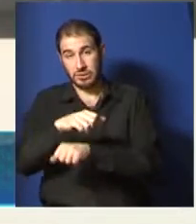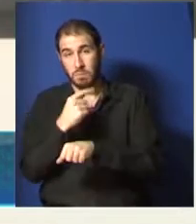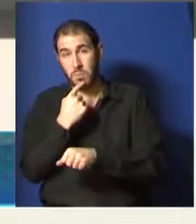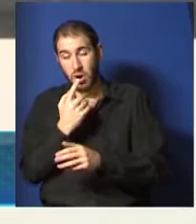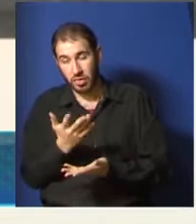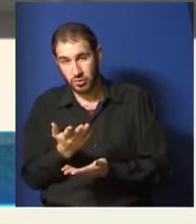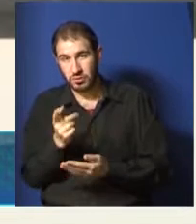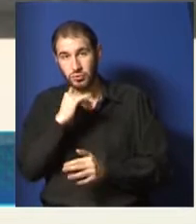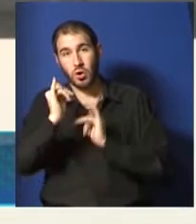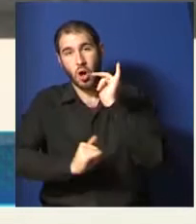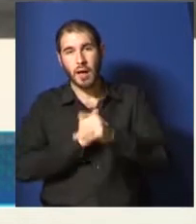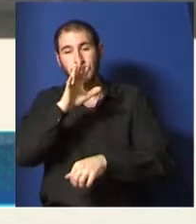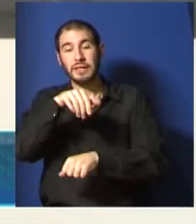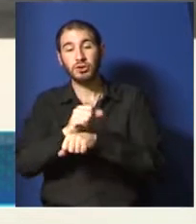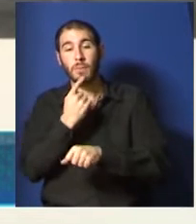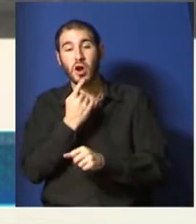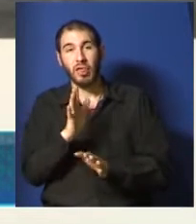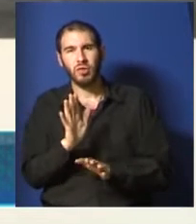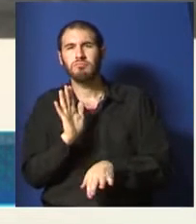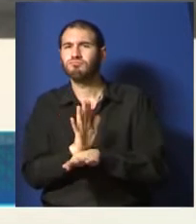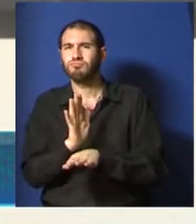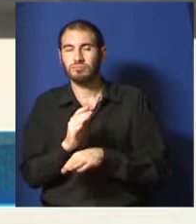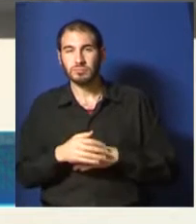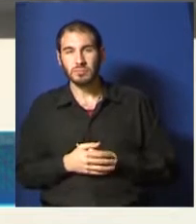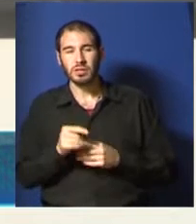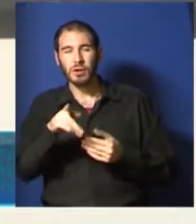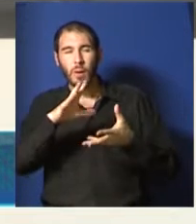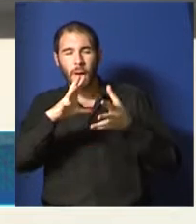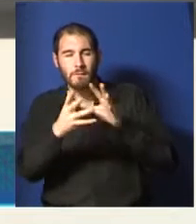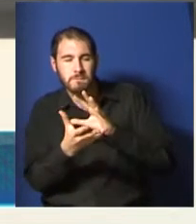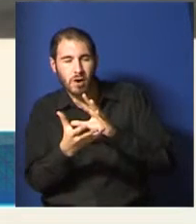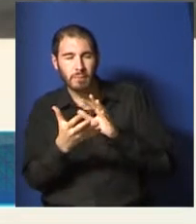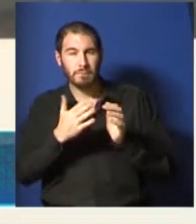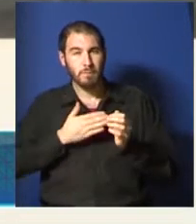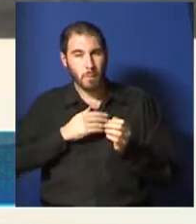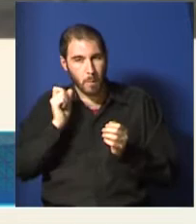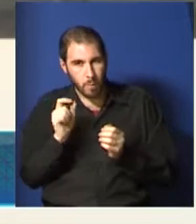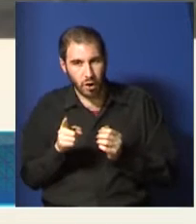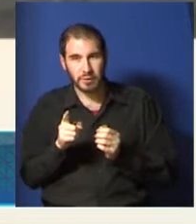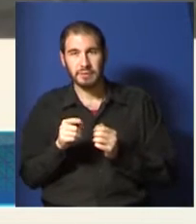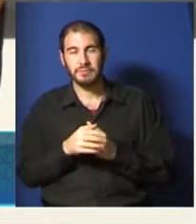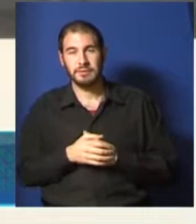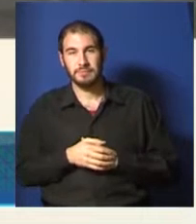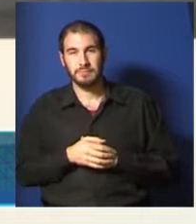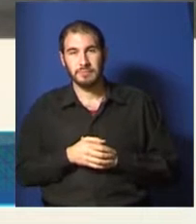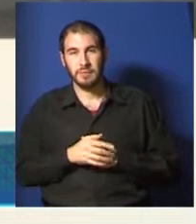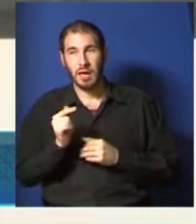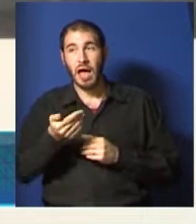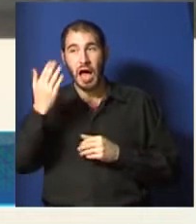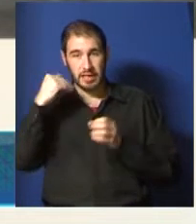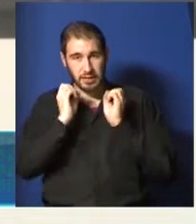primero que tenemos que decir, que la prisión preventiva es una forma propia y